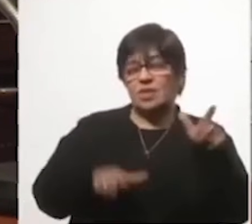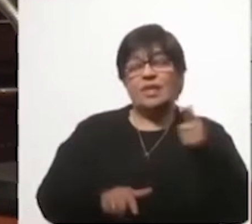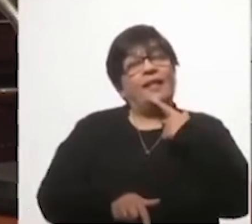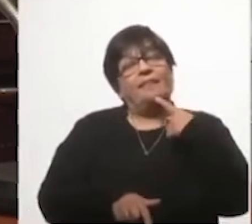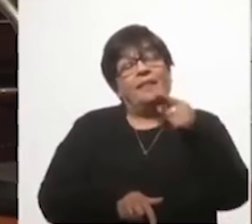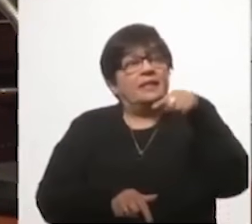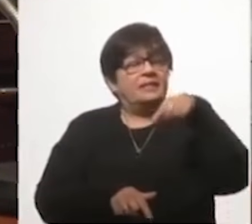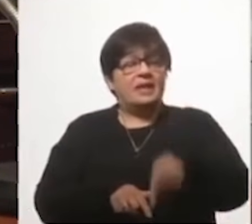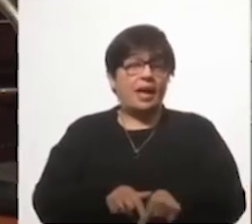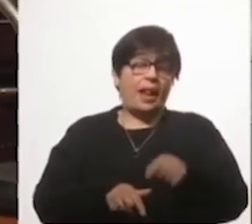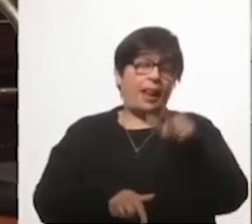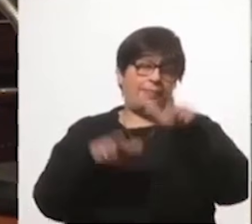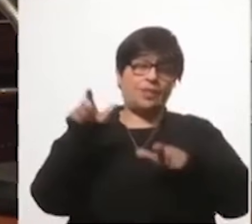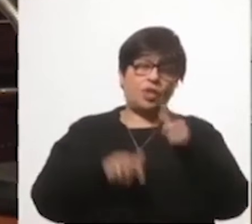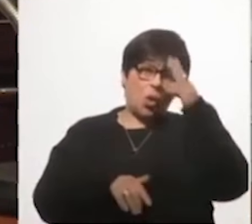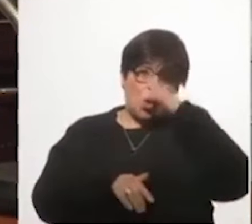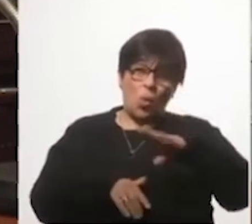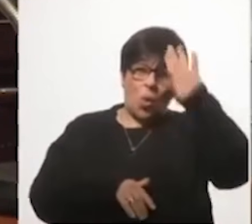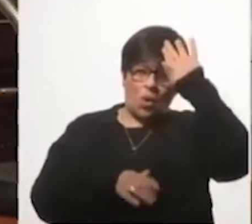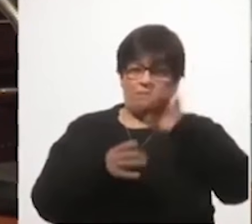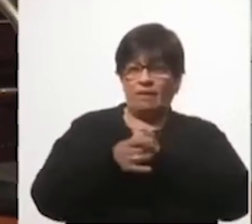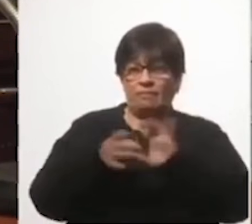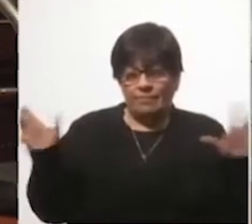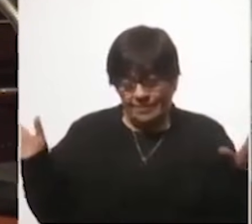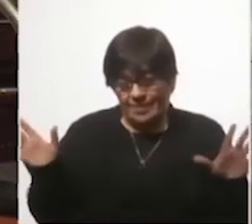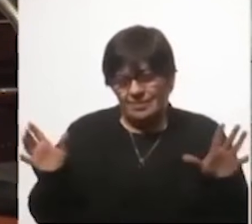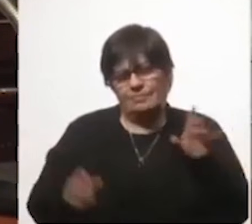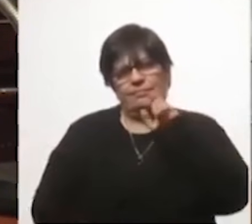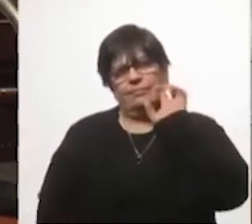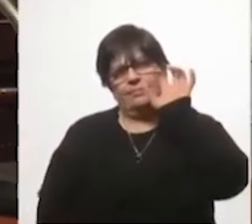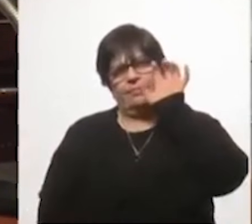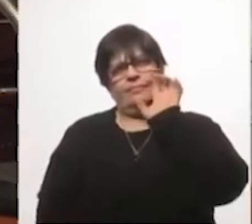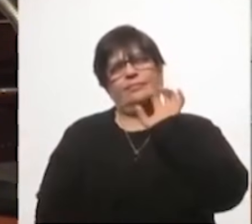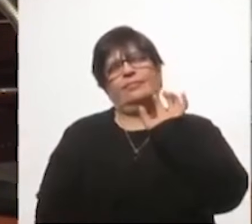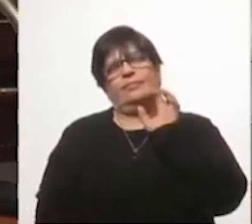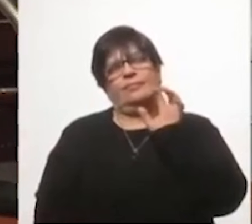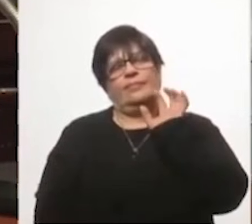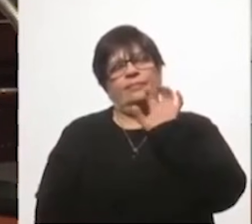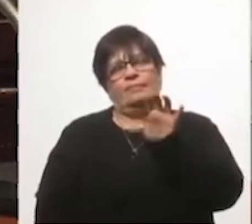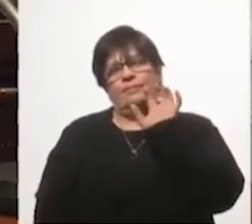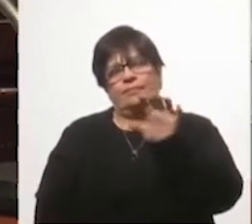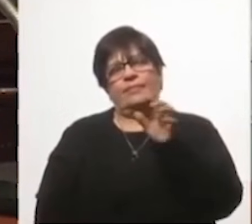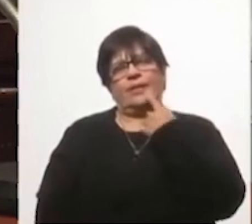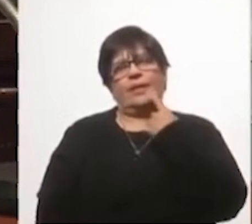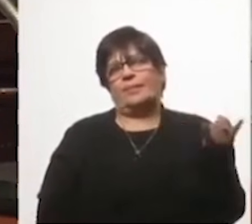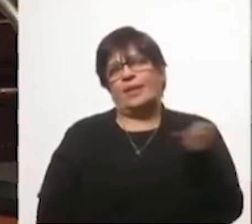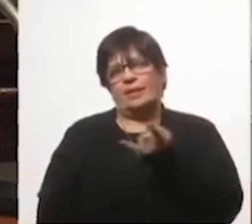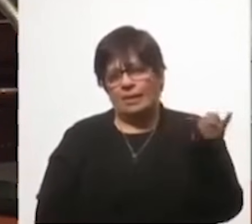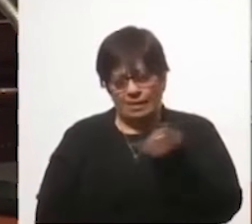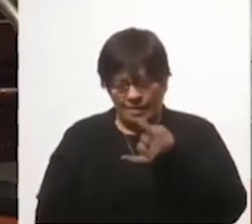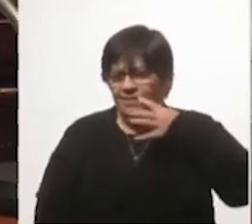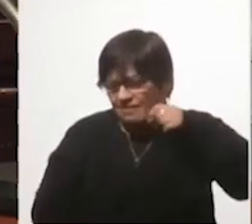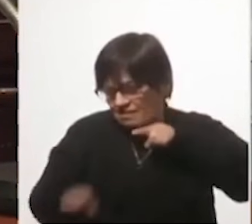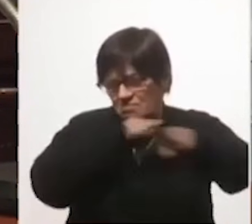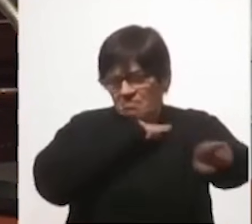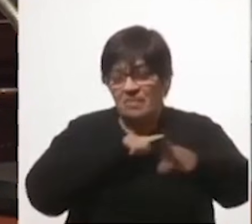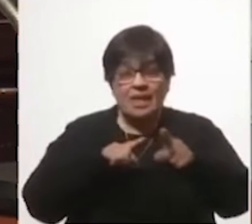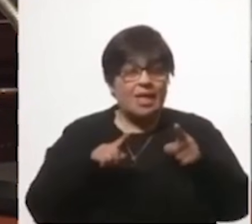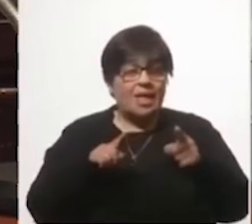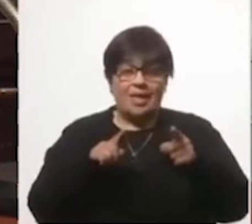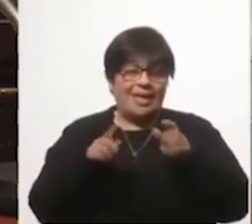diga acá que el pueblo cubano es un pueblo libre está mintiendo descaradamente. Si fuera un pueblo libre no estaría